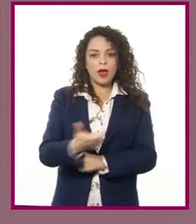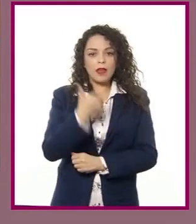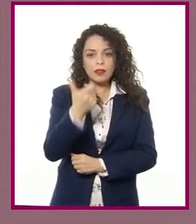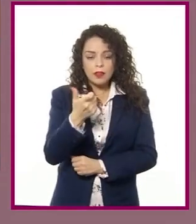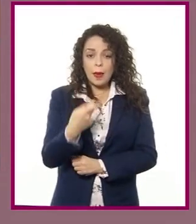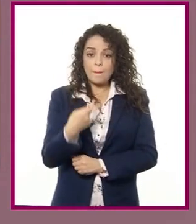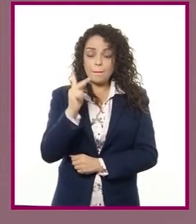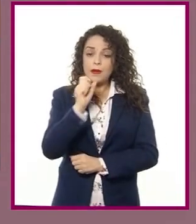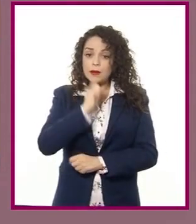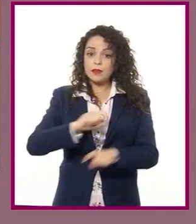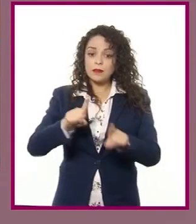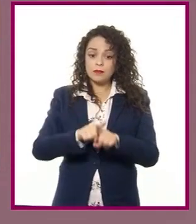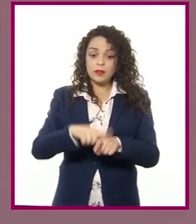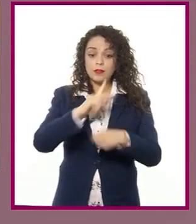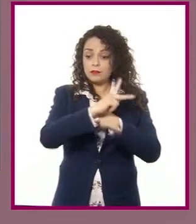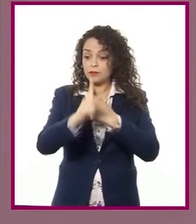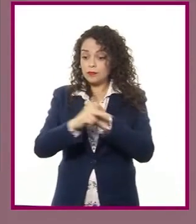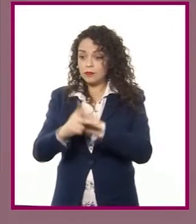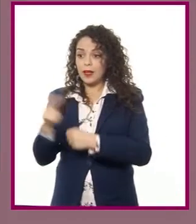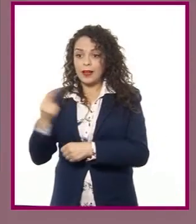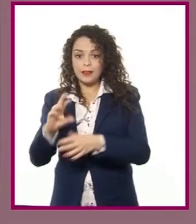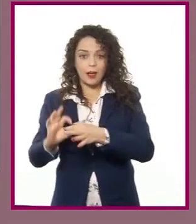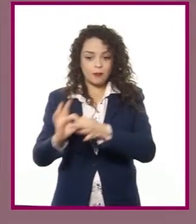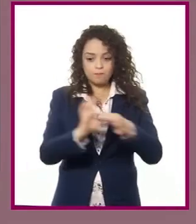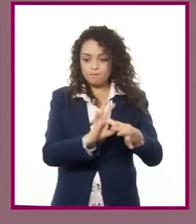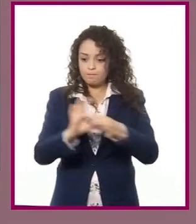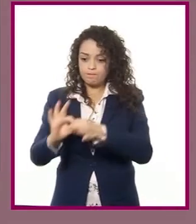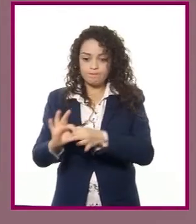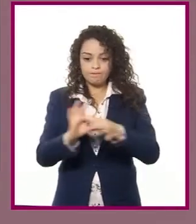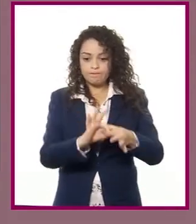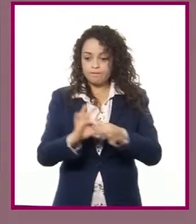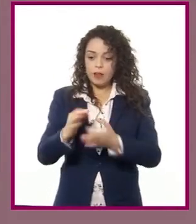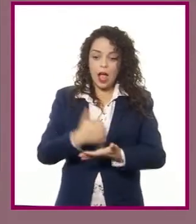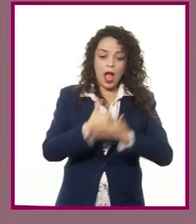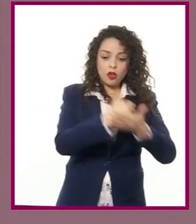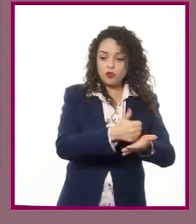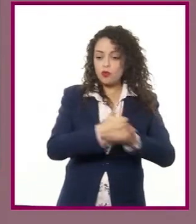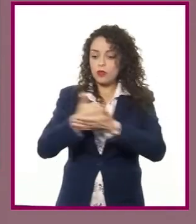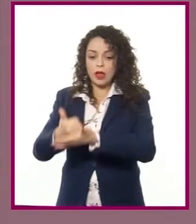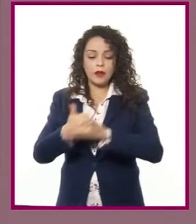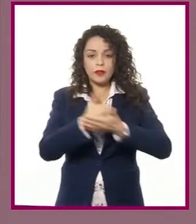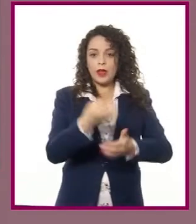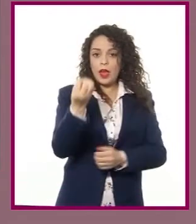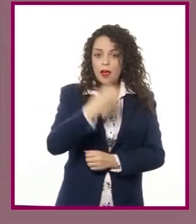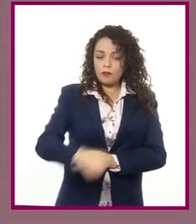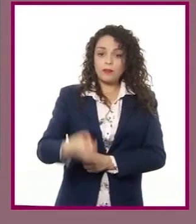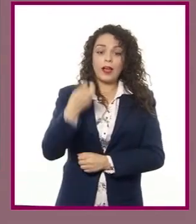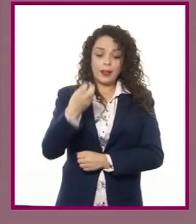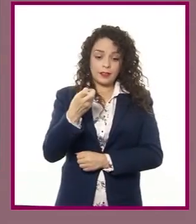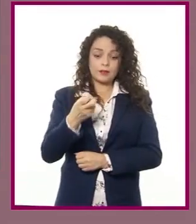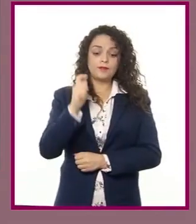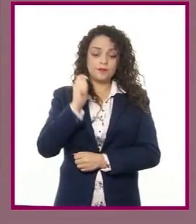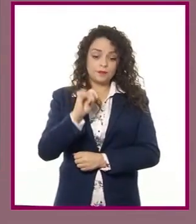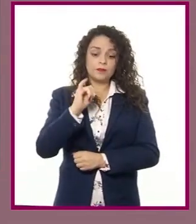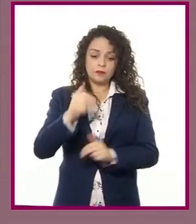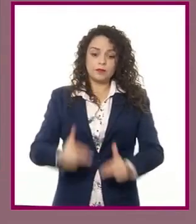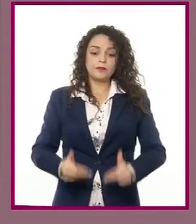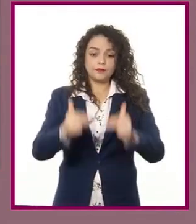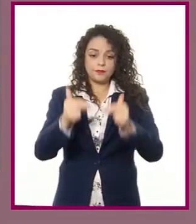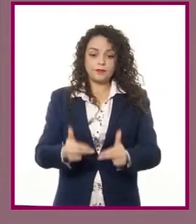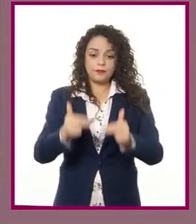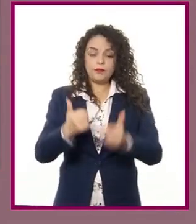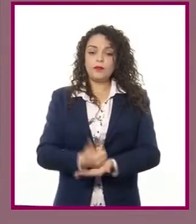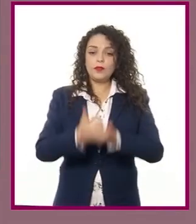una interdependencia entre los países. Así es. El comercio internacional contribuye al desarrollo económico de los